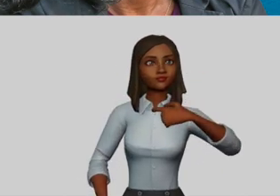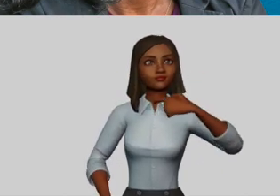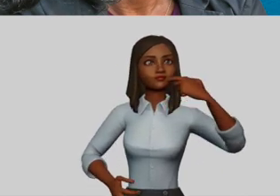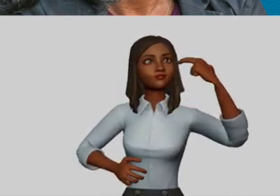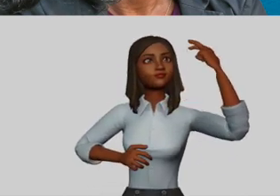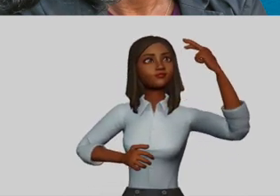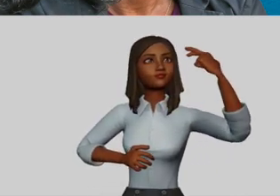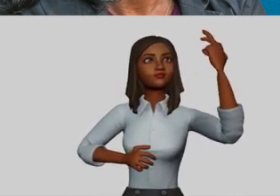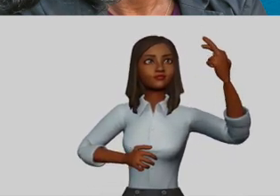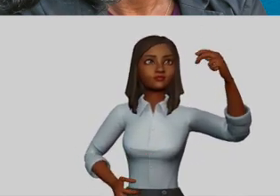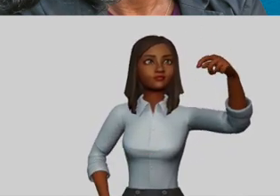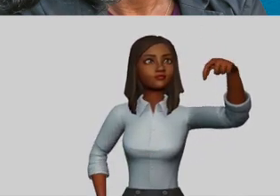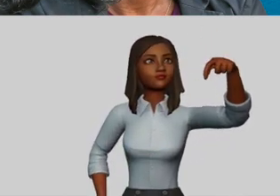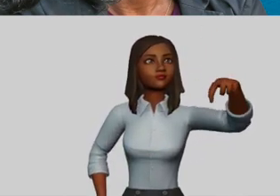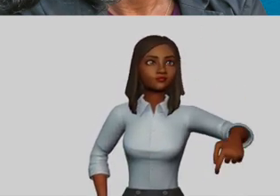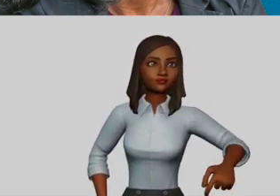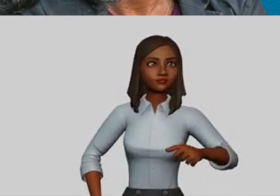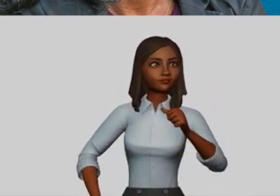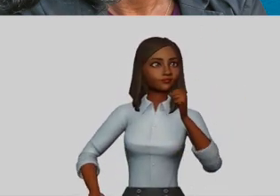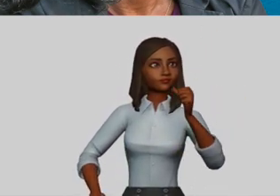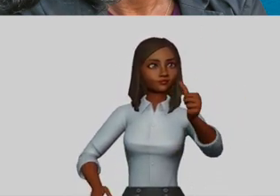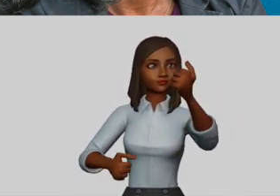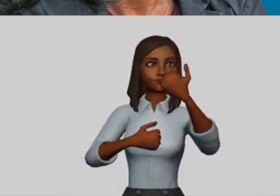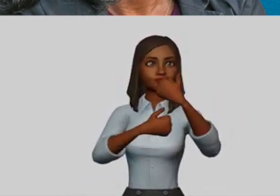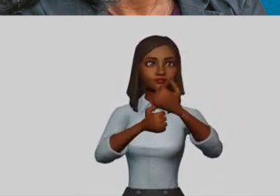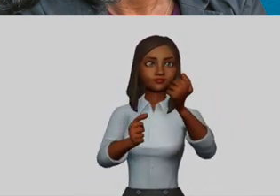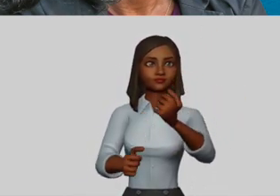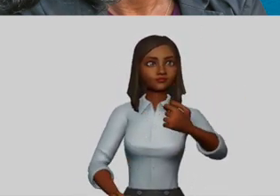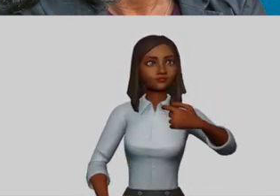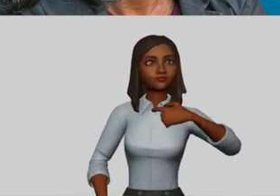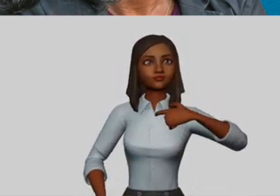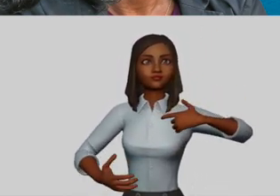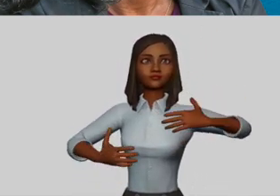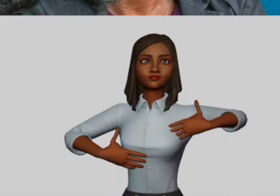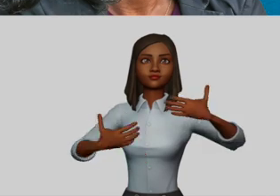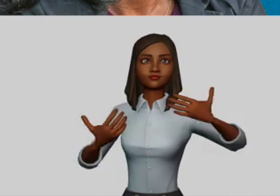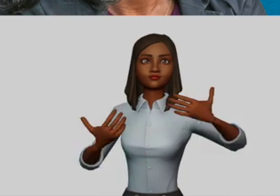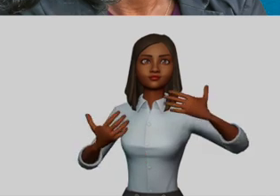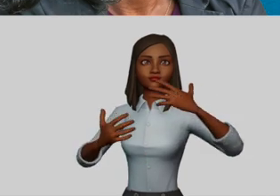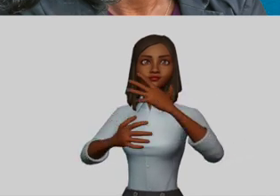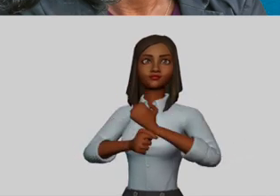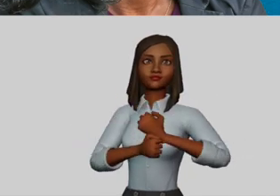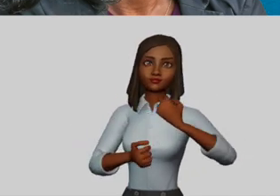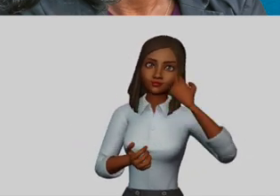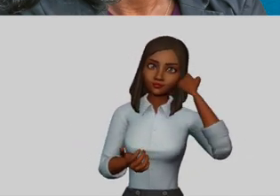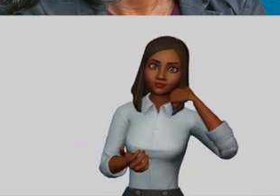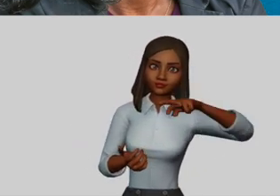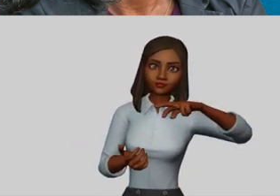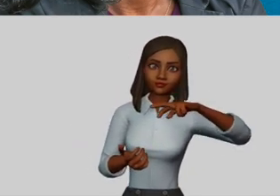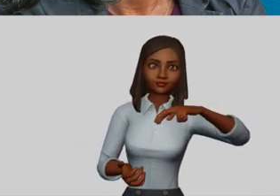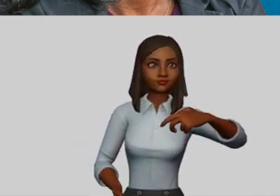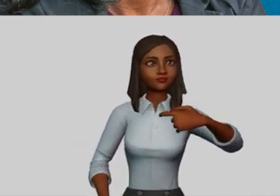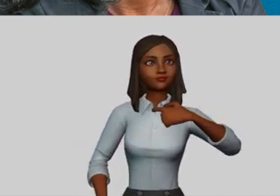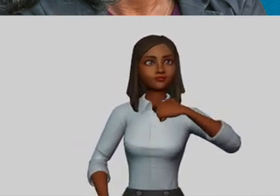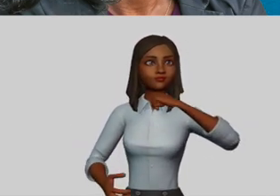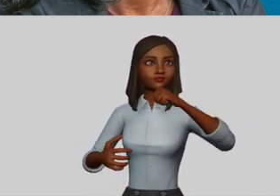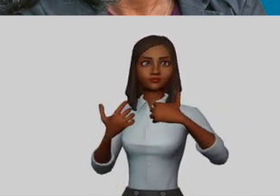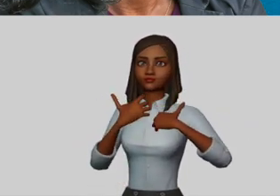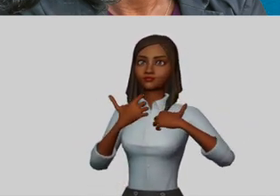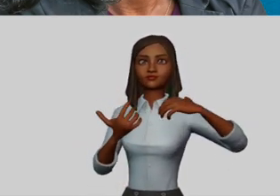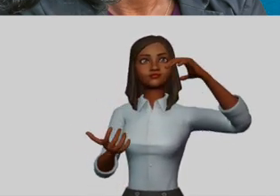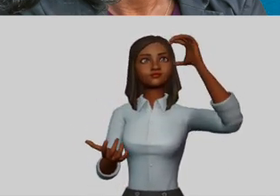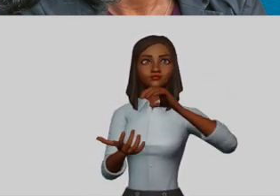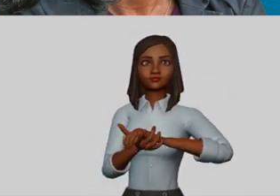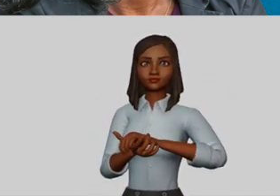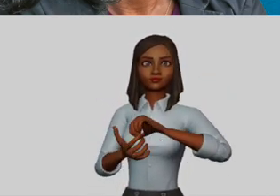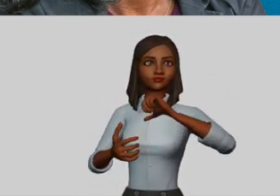Claro. Y puede sonar bien capitalista, pero ese es el mundo que estamos. Claro, para que sea